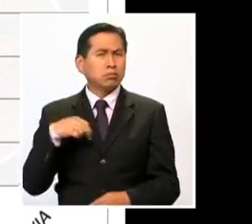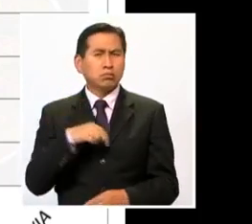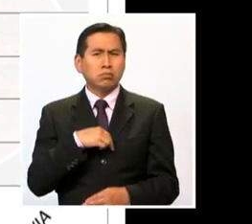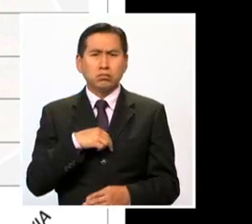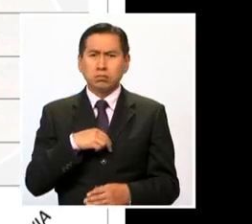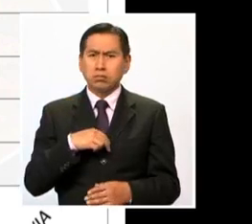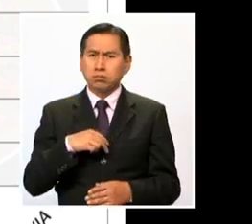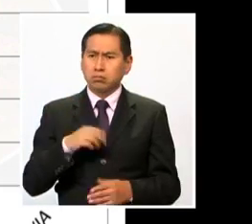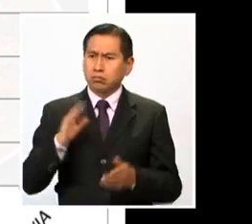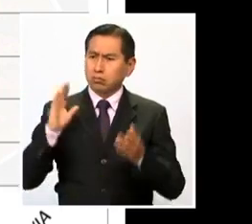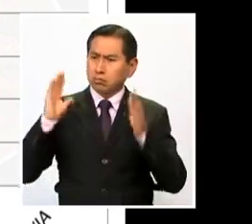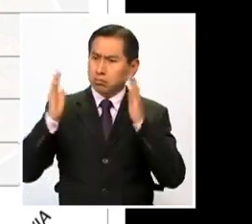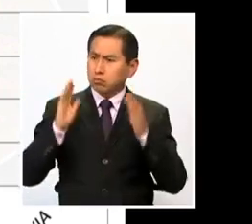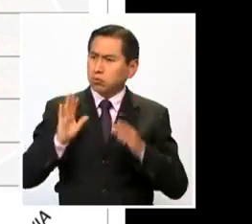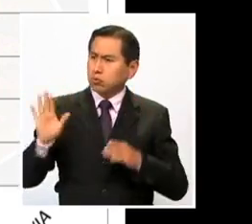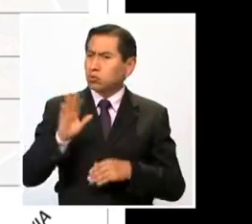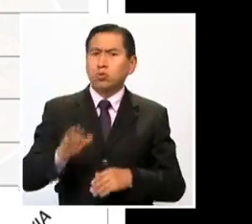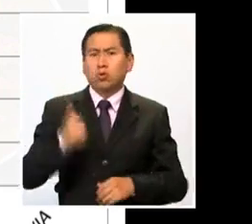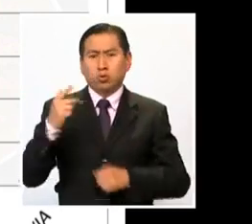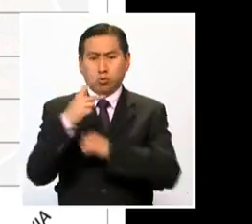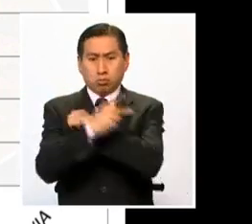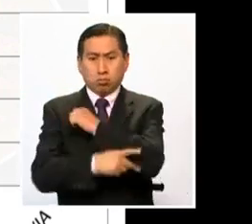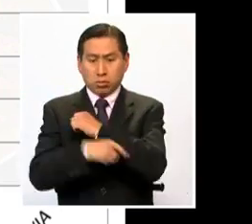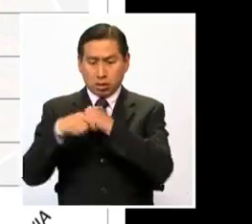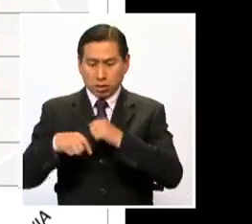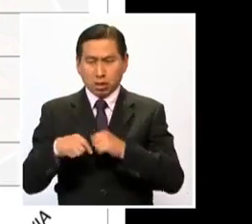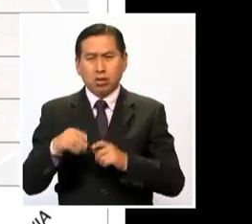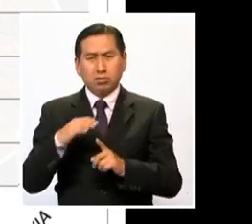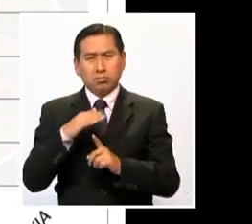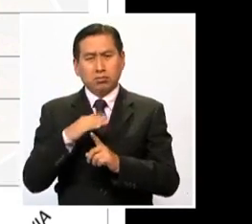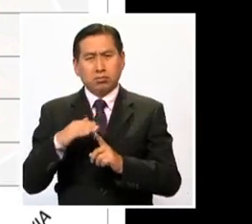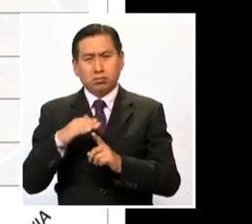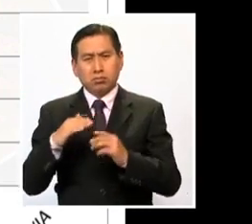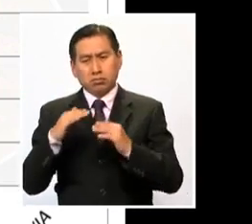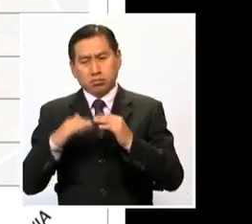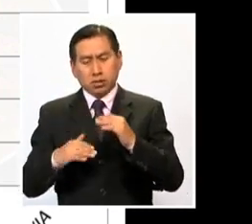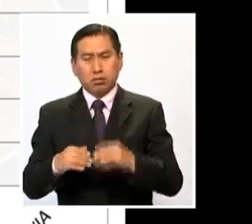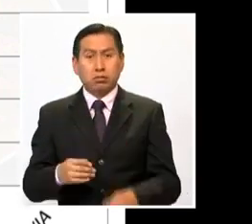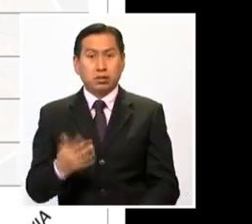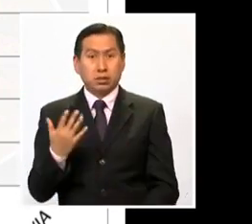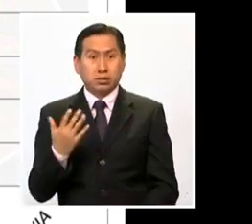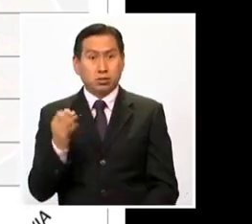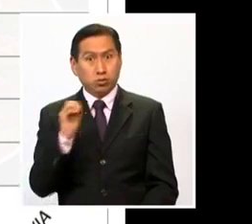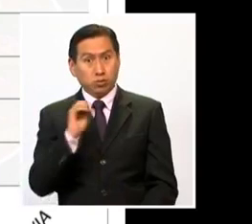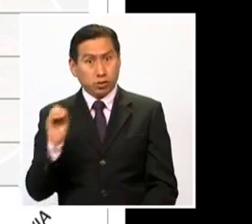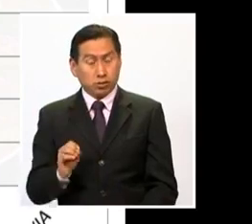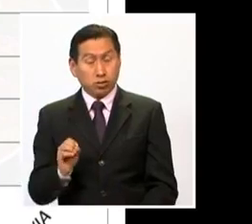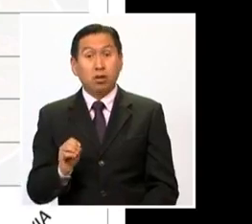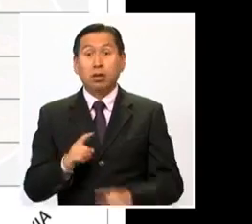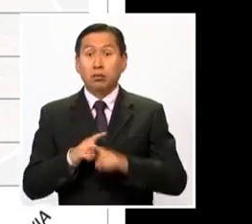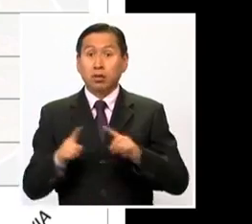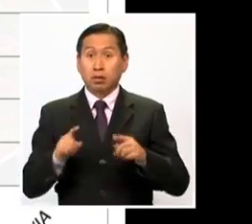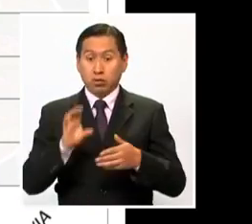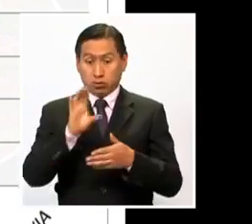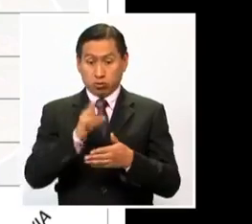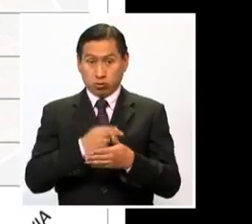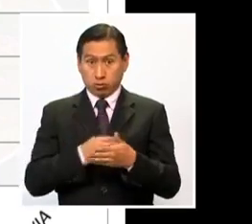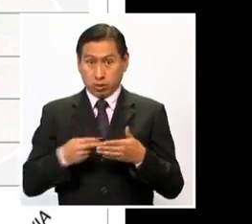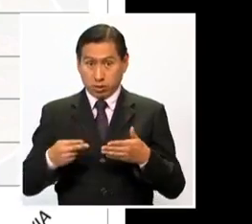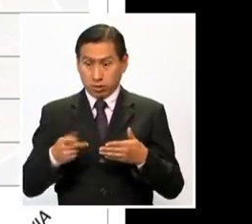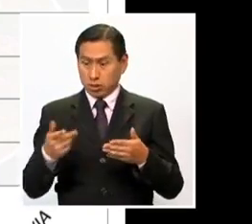demás países con un promedio relativamente bajo de 5 por ciento pero chuquisaca